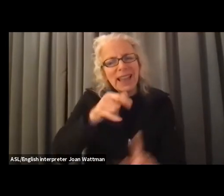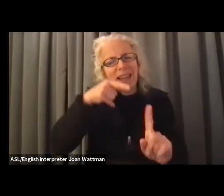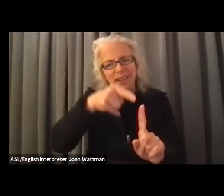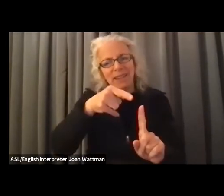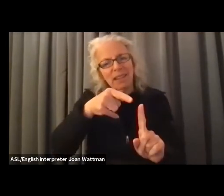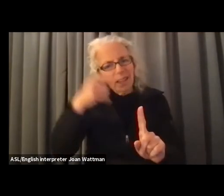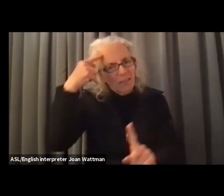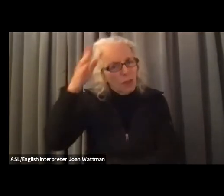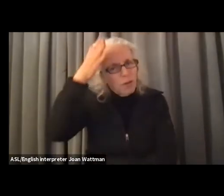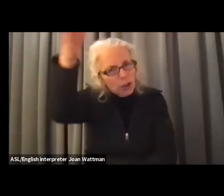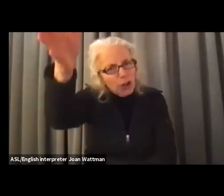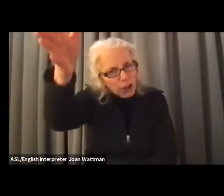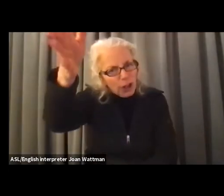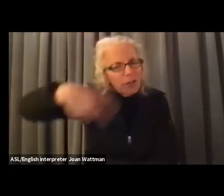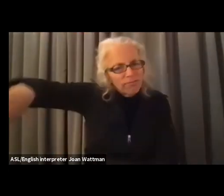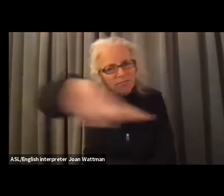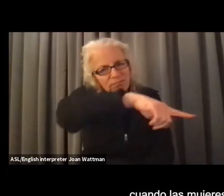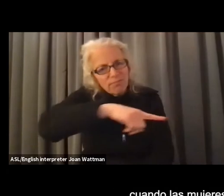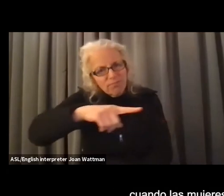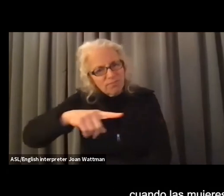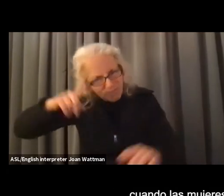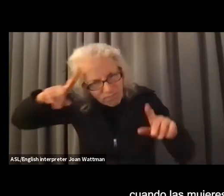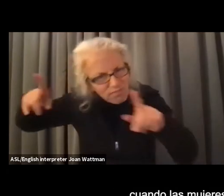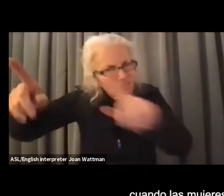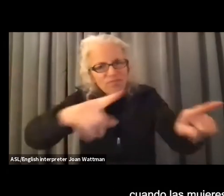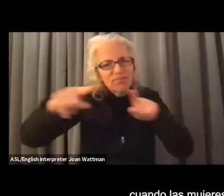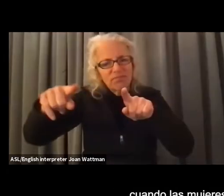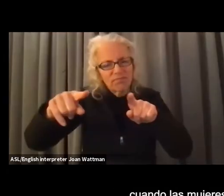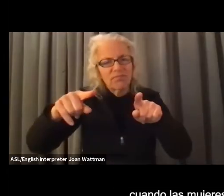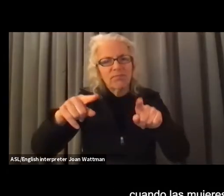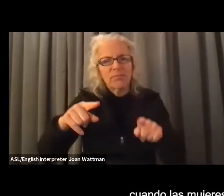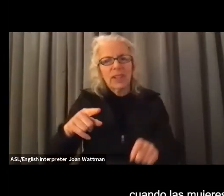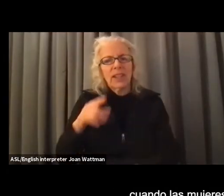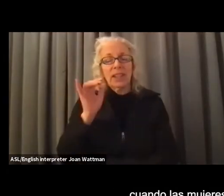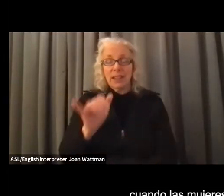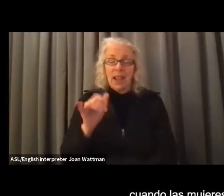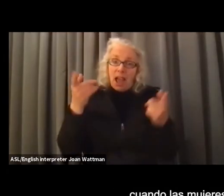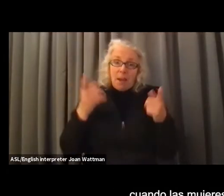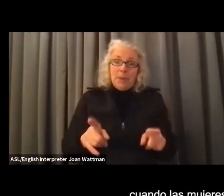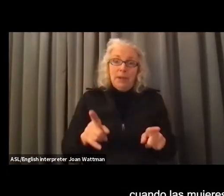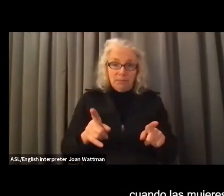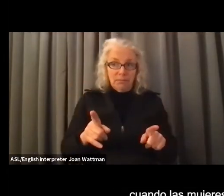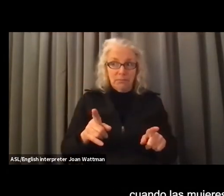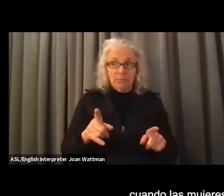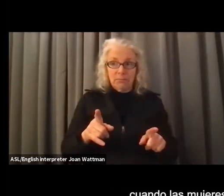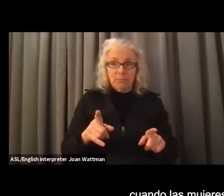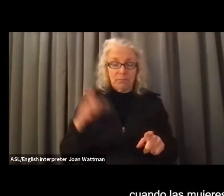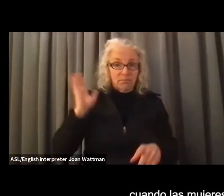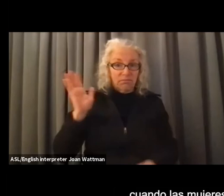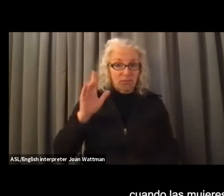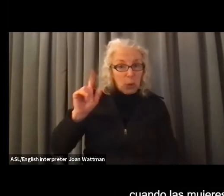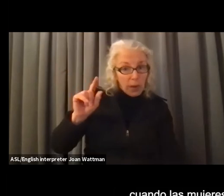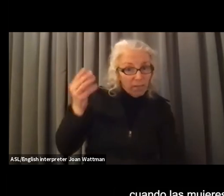mucha coincidencia es que en 2014, cuando se levantaron las mujeres negras en los Estados Unidos a decir que las vidas